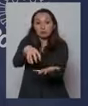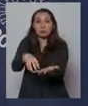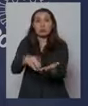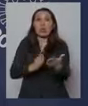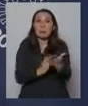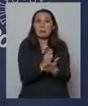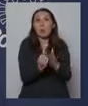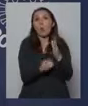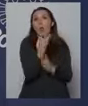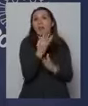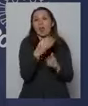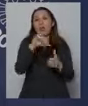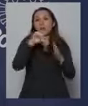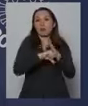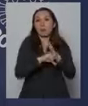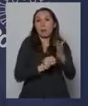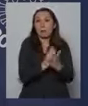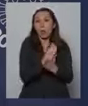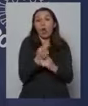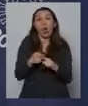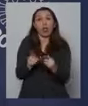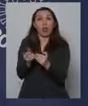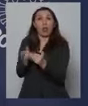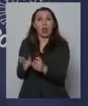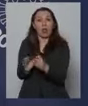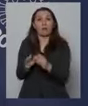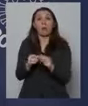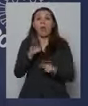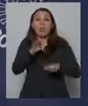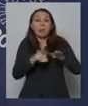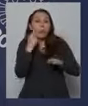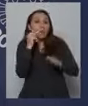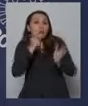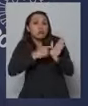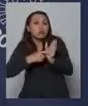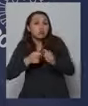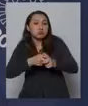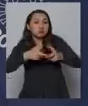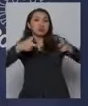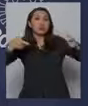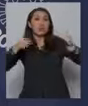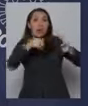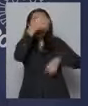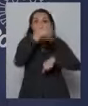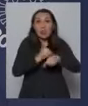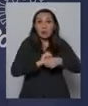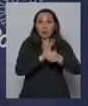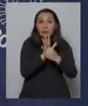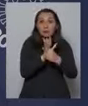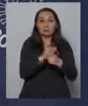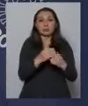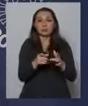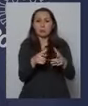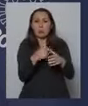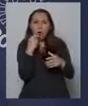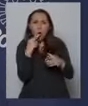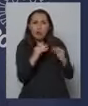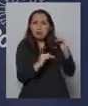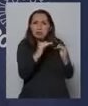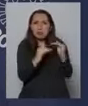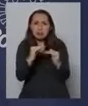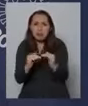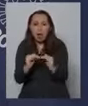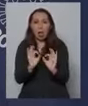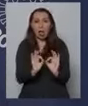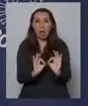van a entrar en cuarentena de acuerdo a un aumento importante de la cantidad de contagiados y una vez que esas cuarentenas tengan los efectos